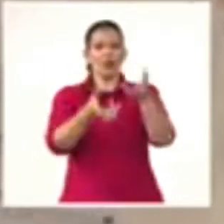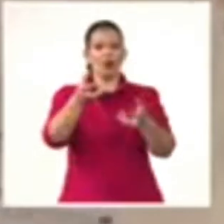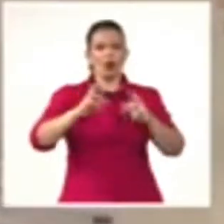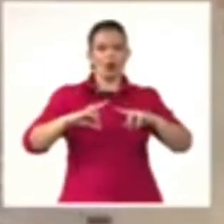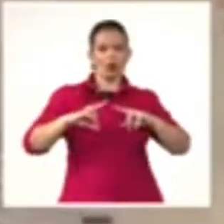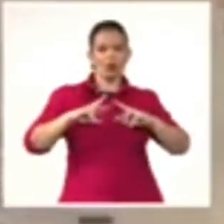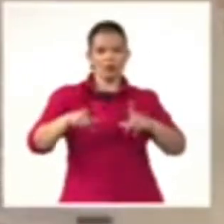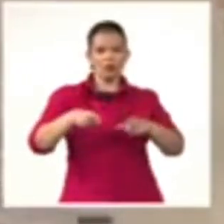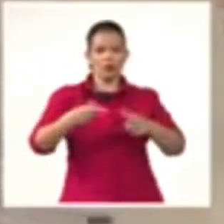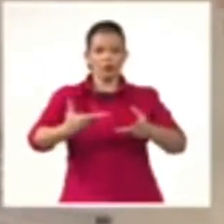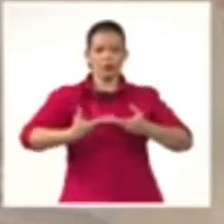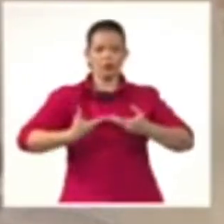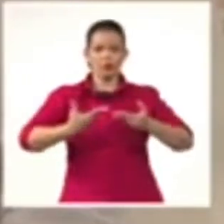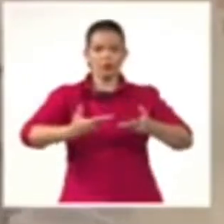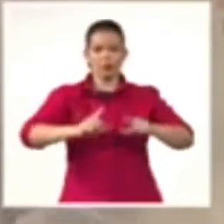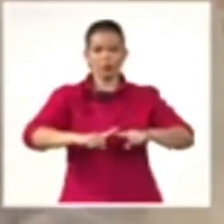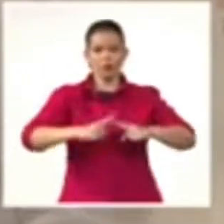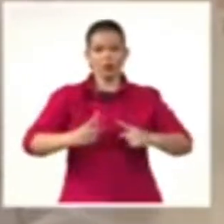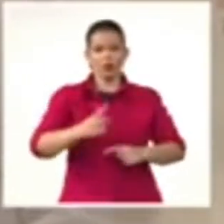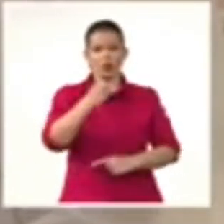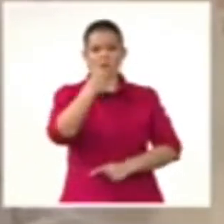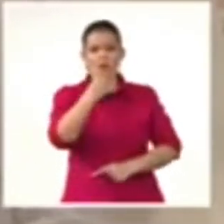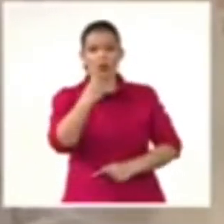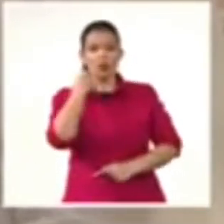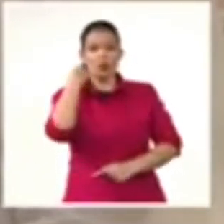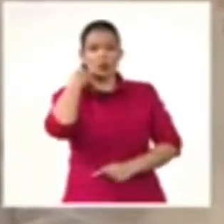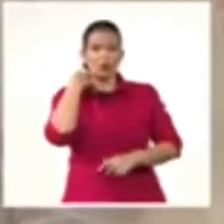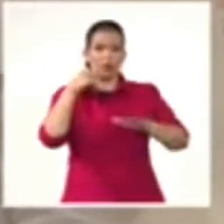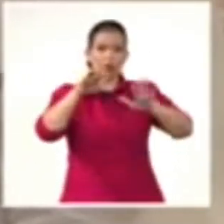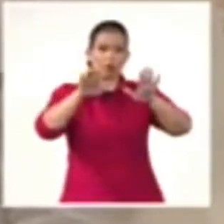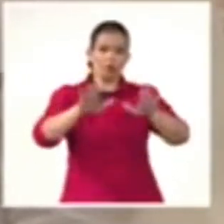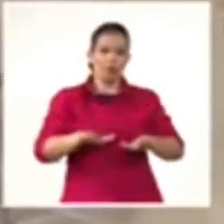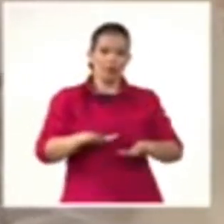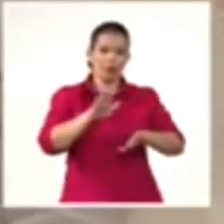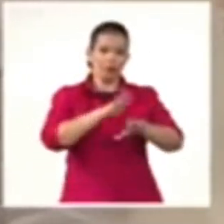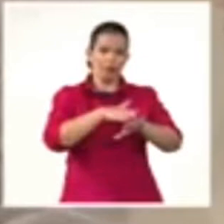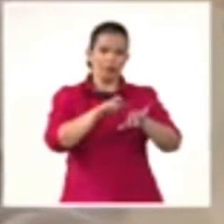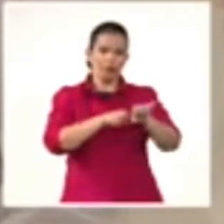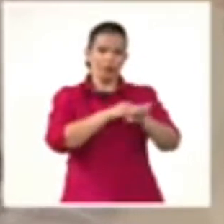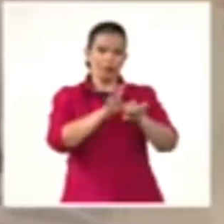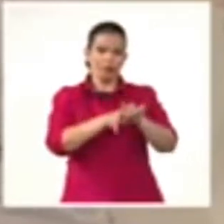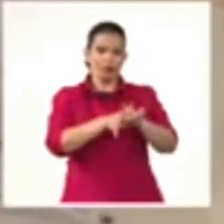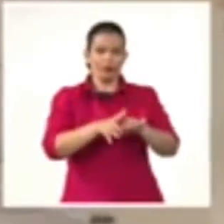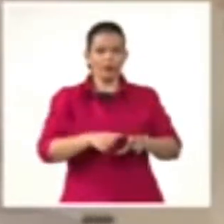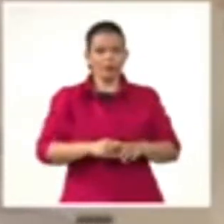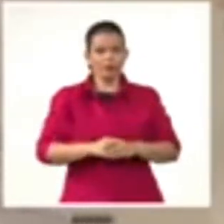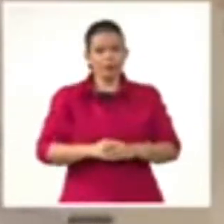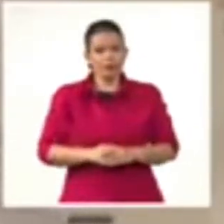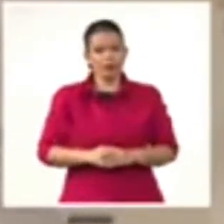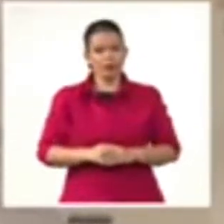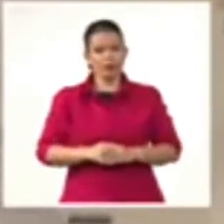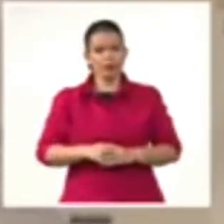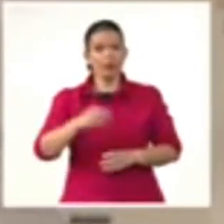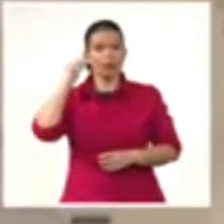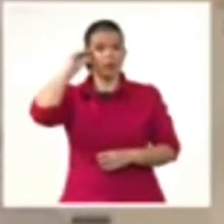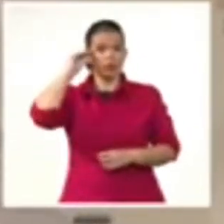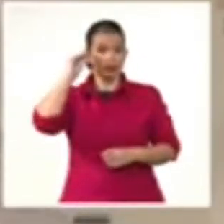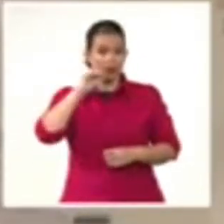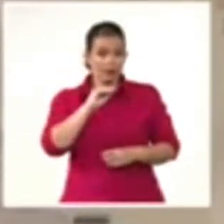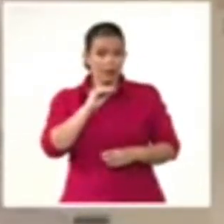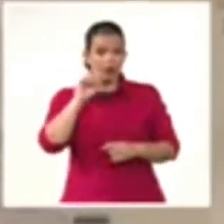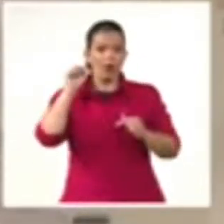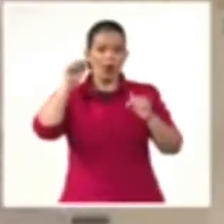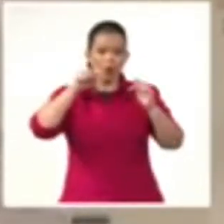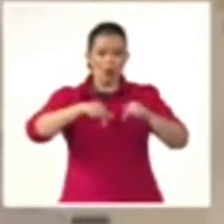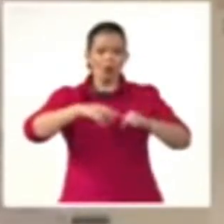presencial después de 2 años sin celebraciones de este tipo. Esta posibilidad es fruto de